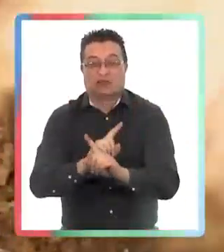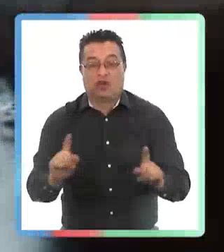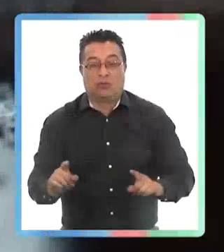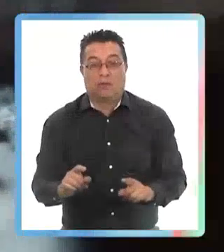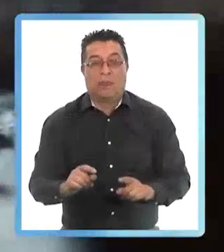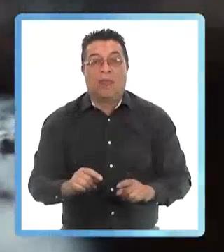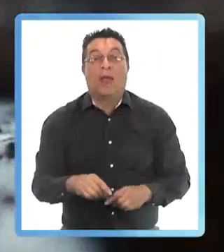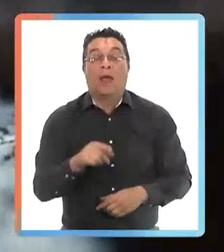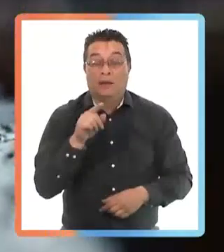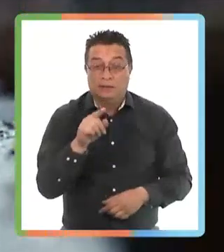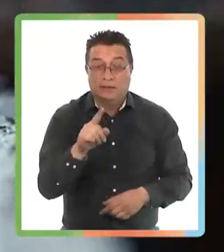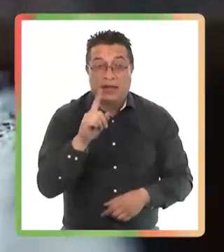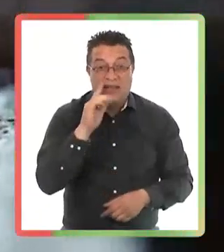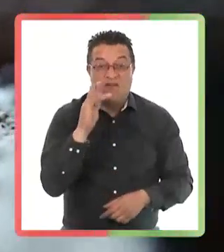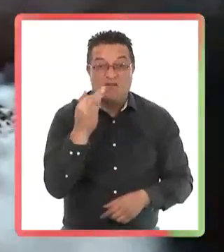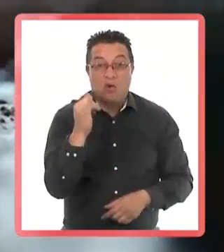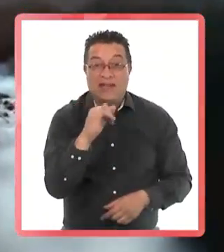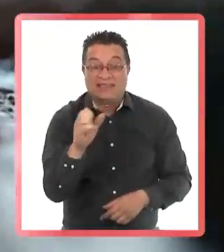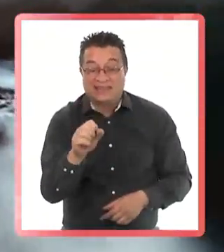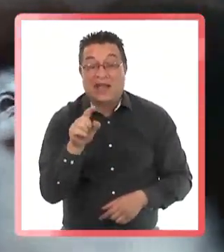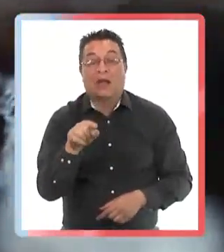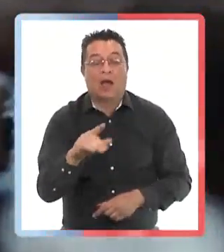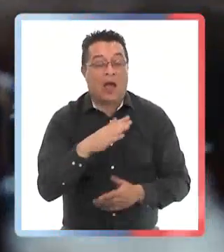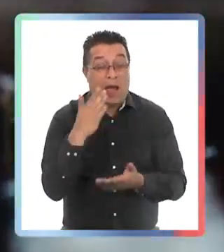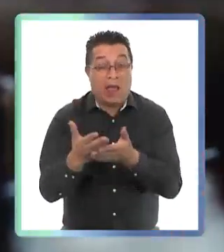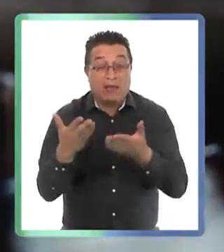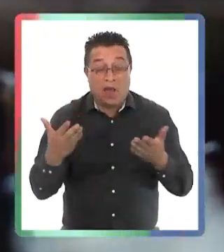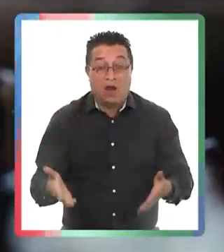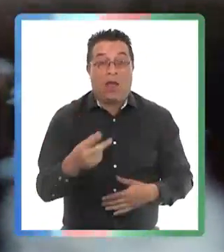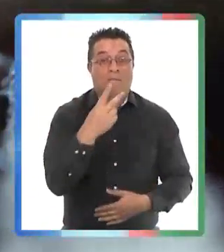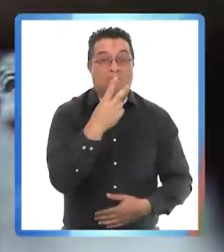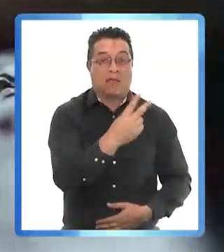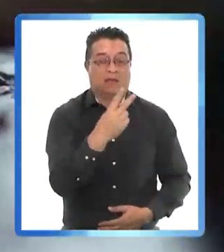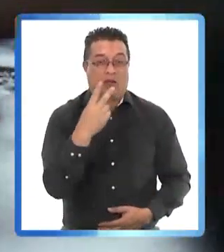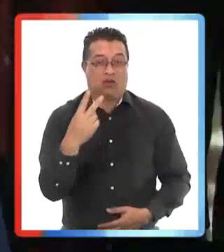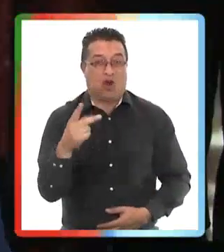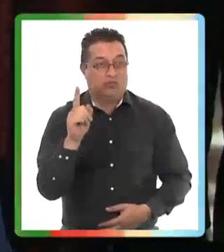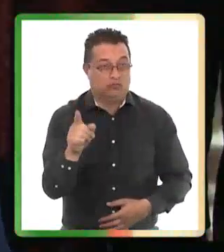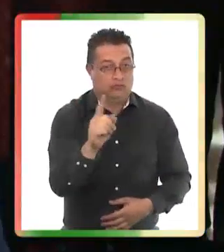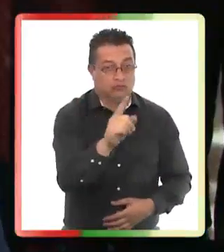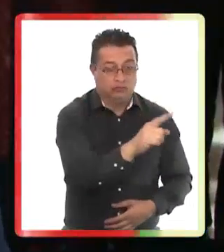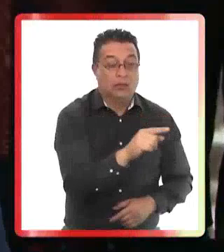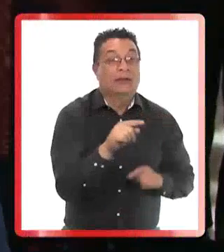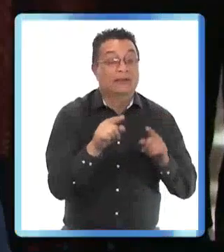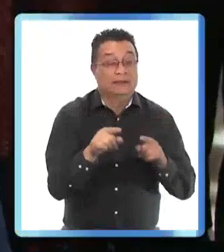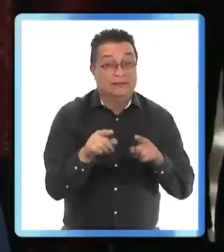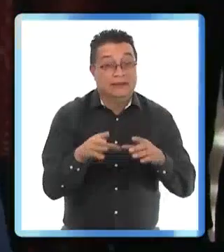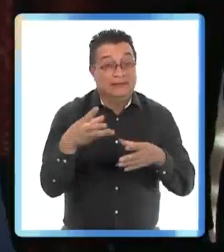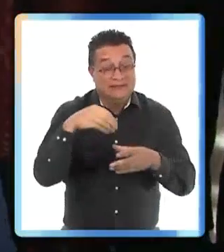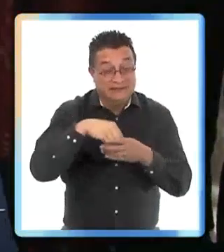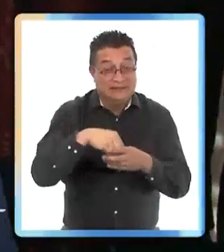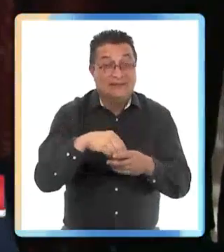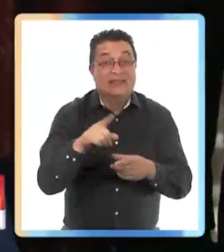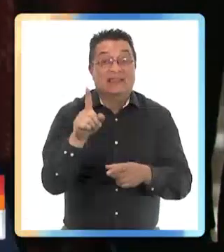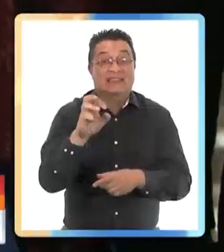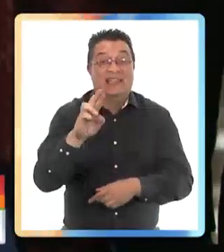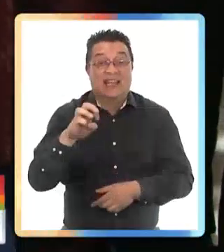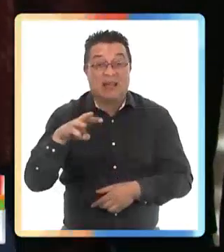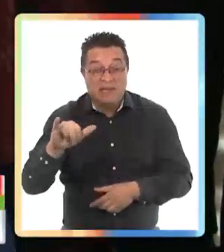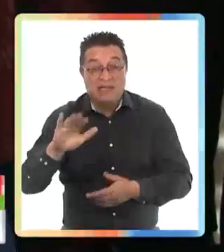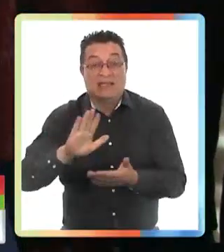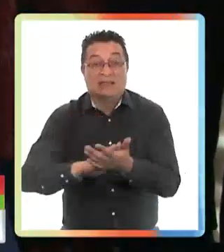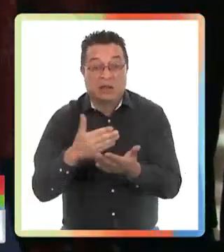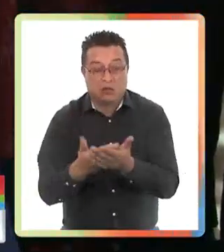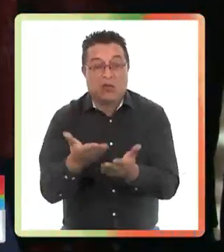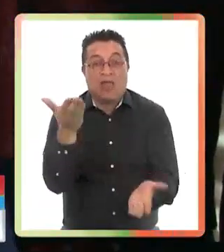a las aves. Los brotes que se han presentado de influenza aviar, al día de hoy llevamos 22, y dentro de eso, ¿no es cierto?,